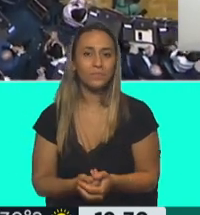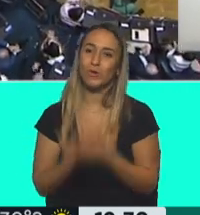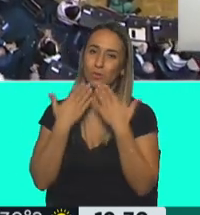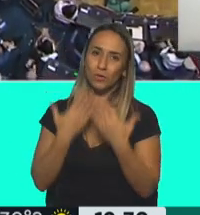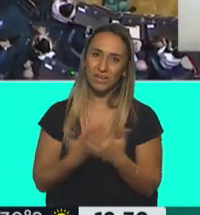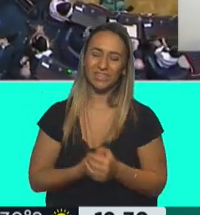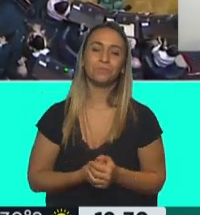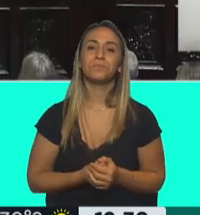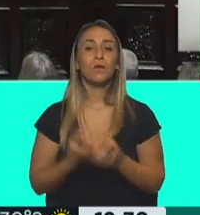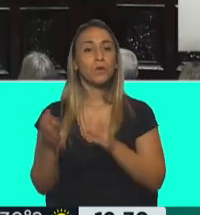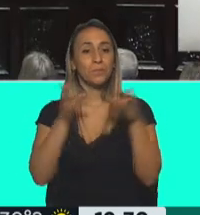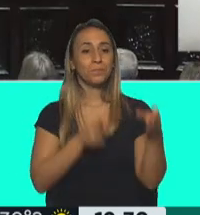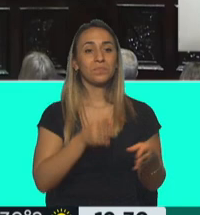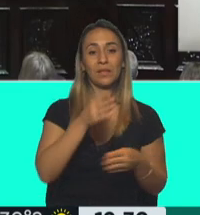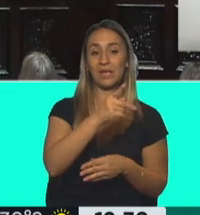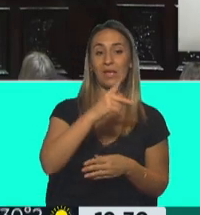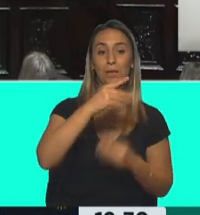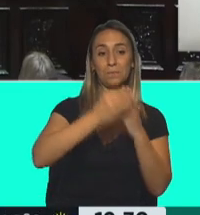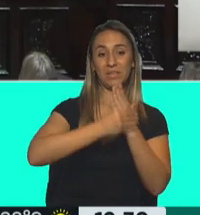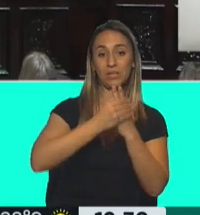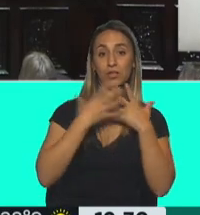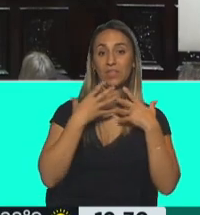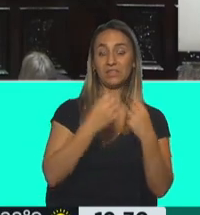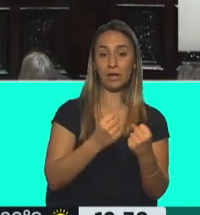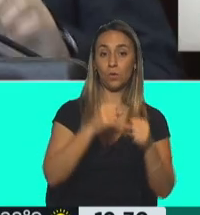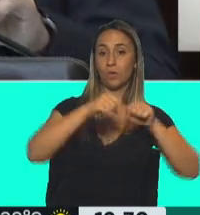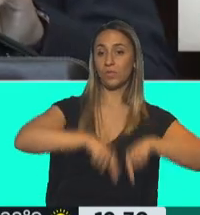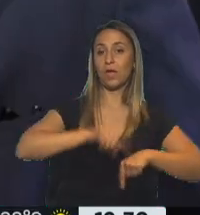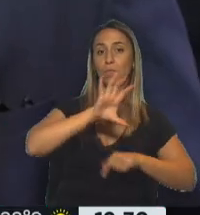Por favor, a vos. Muy bien, Nicolás Krepla, el ministro de Salud de la provincia de Buenos Aires.